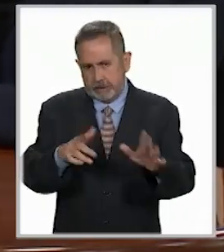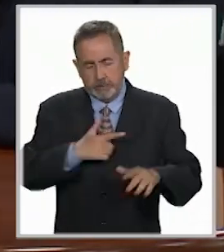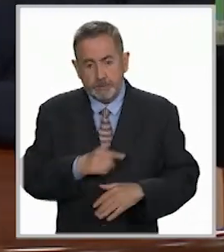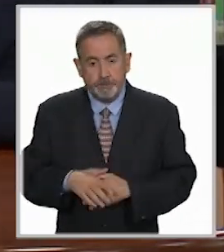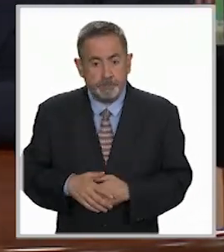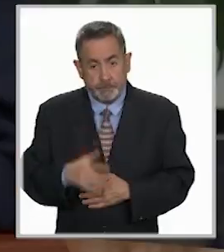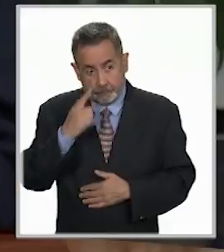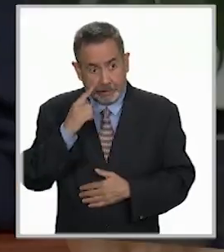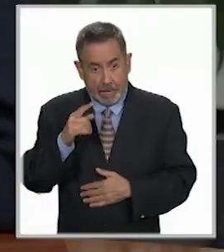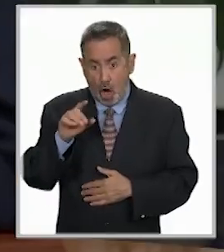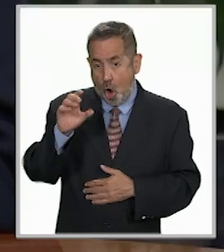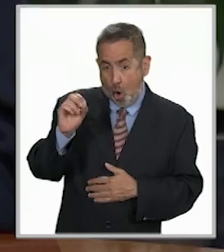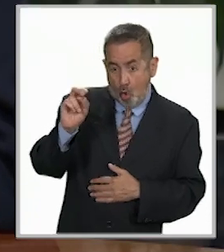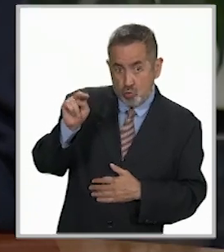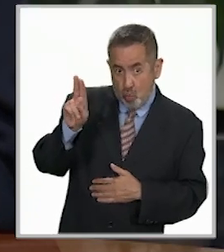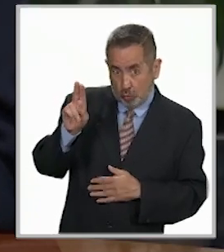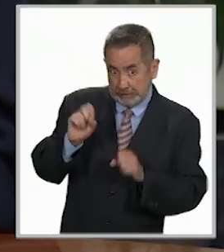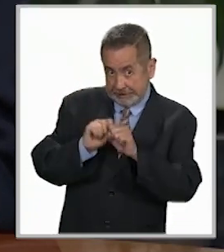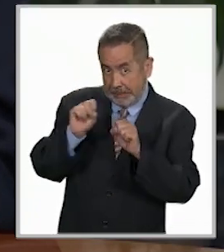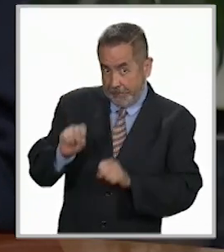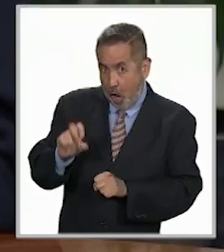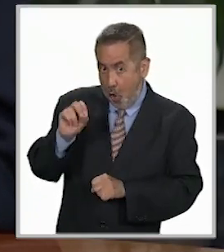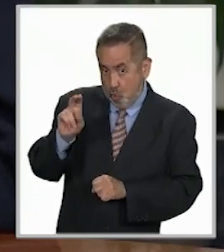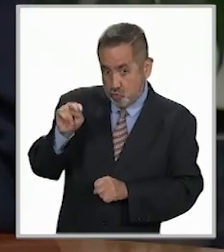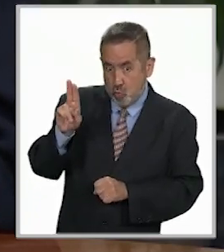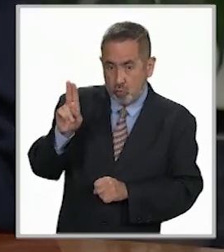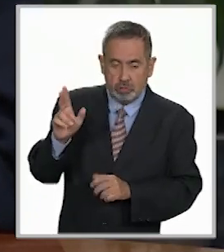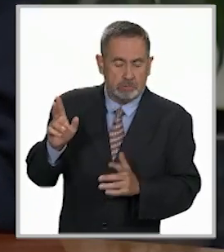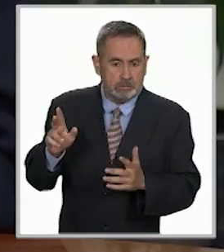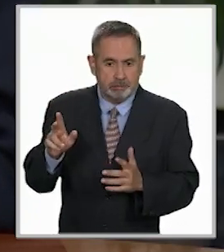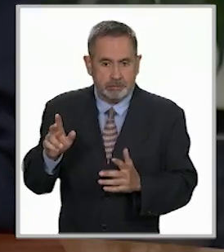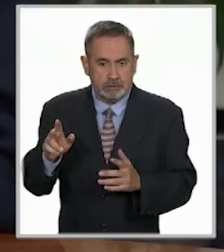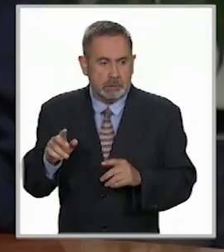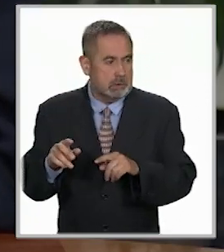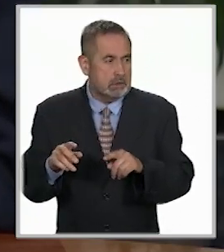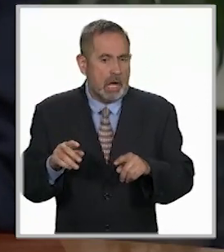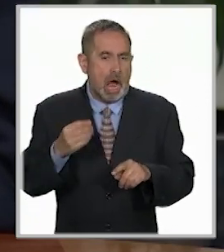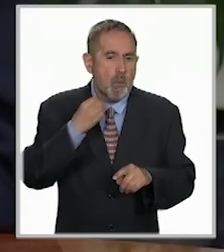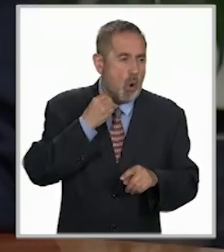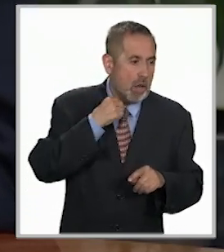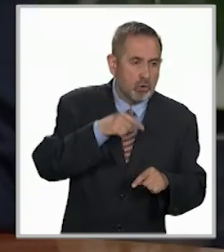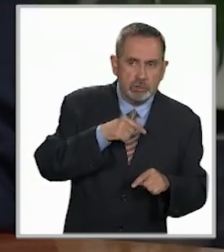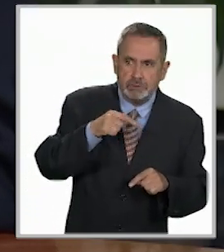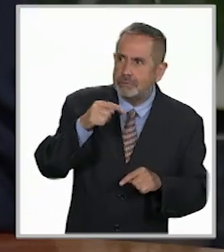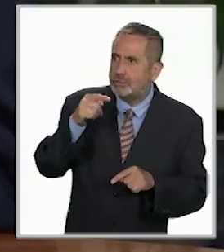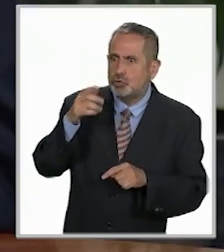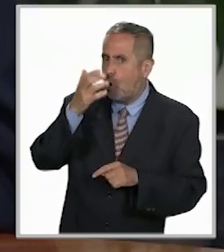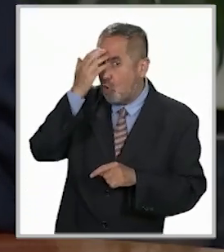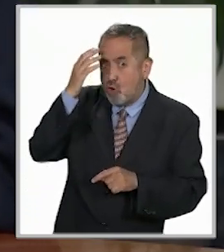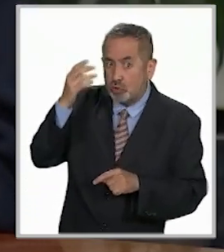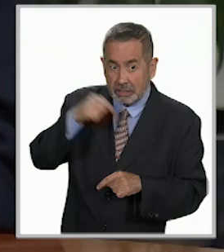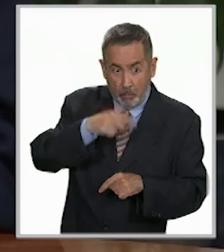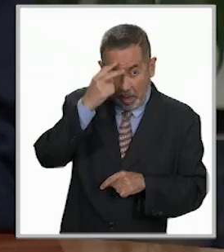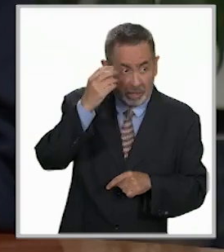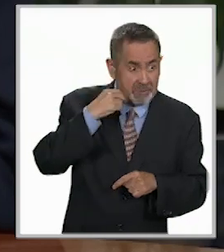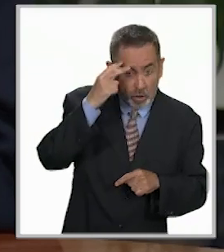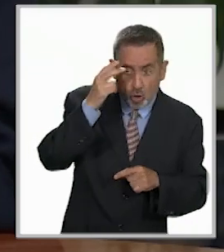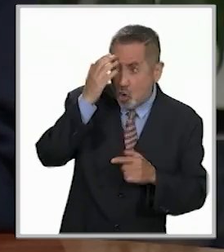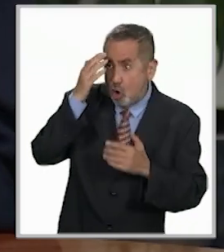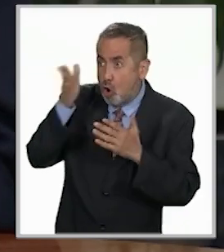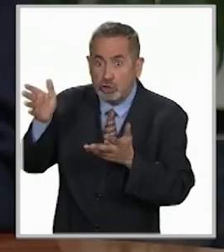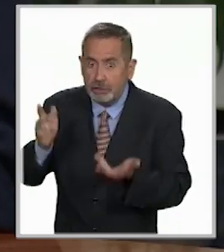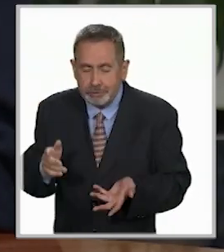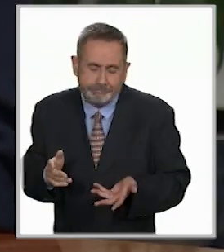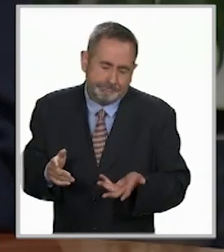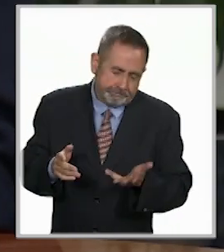Claro que sí, con gusto. Bueno, el sistema de Naciones Unidas generalmente es un mundo desconocido para los abogados en México.